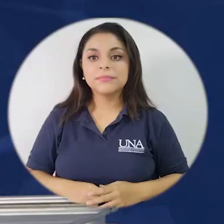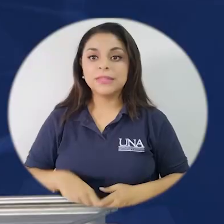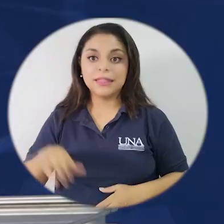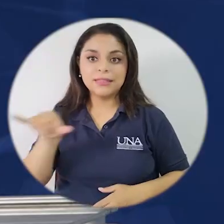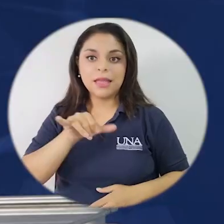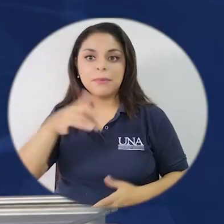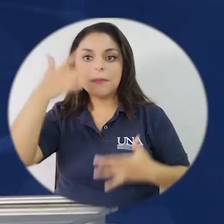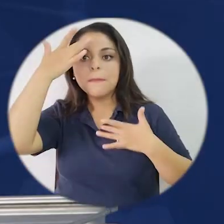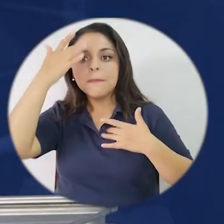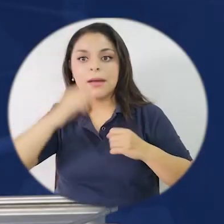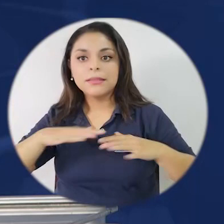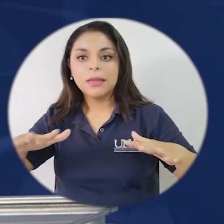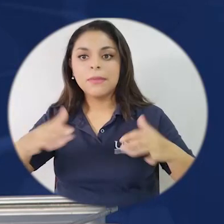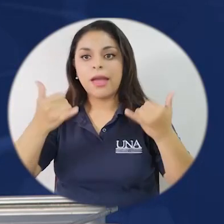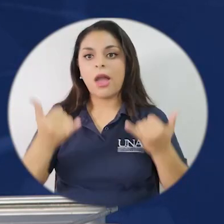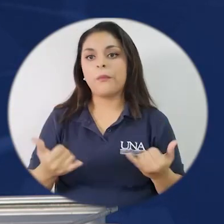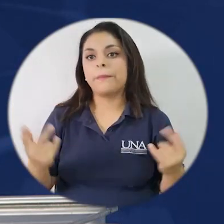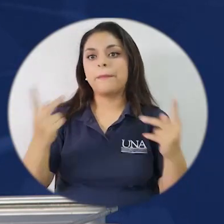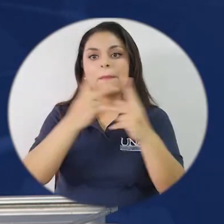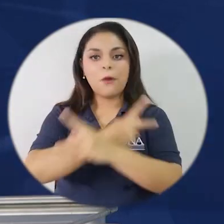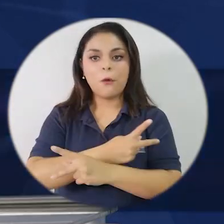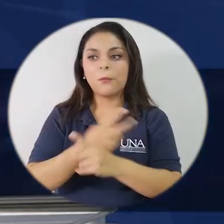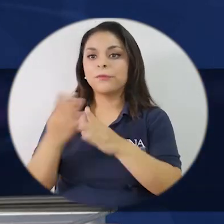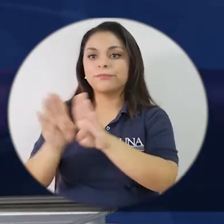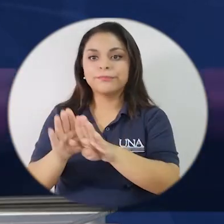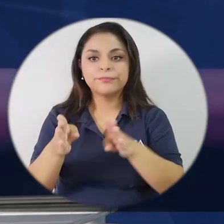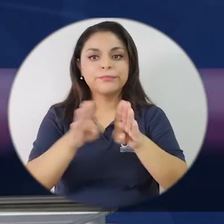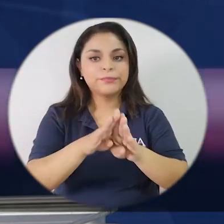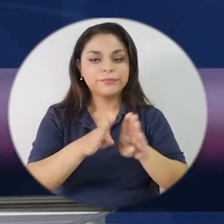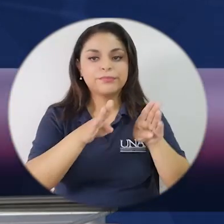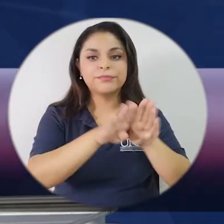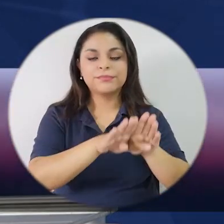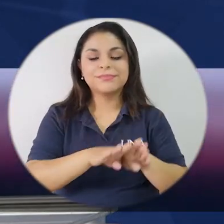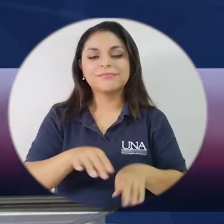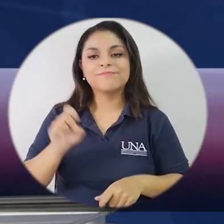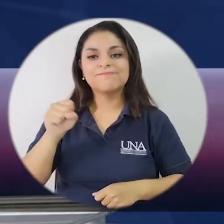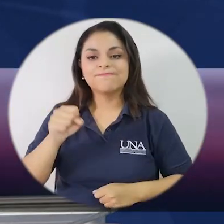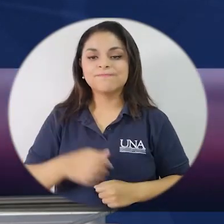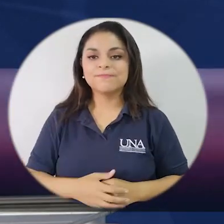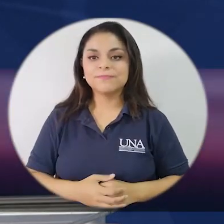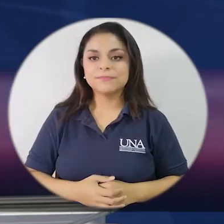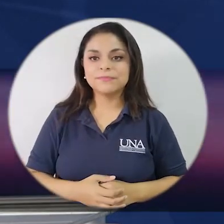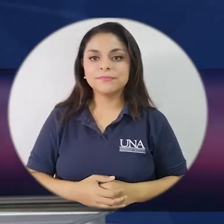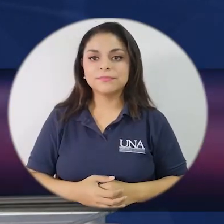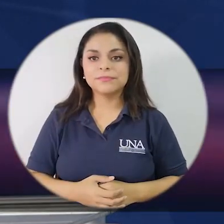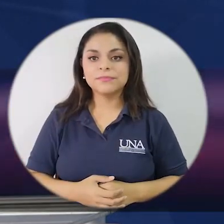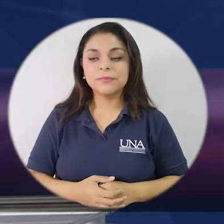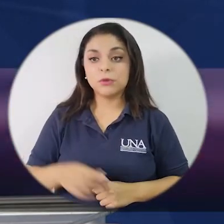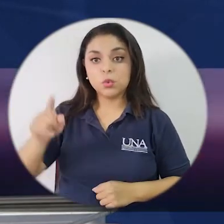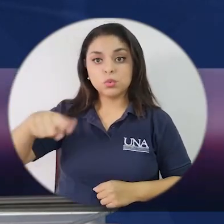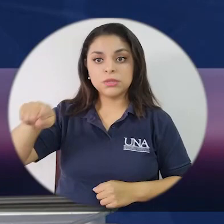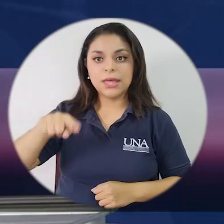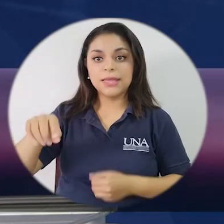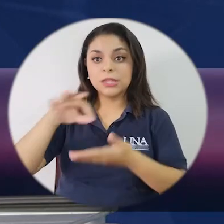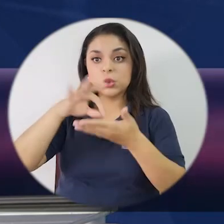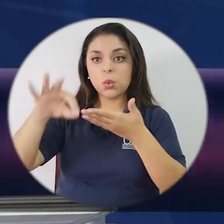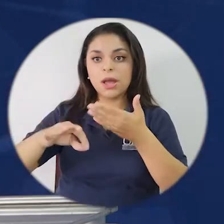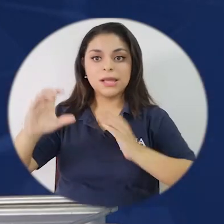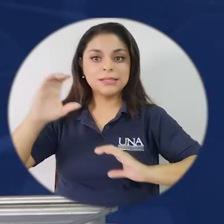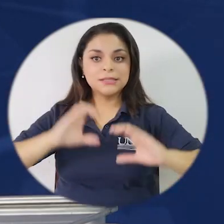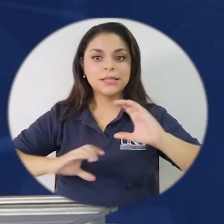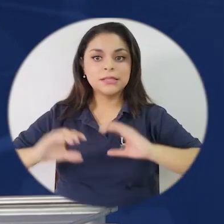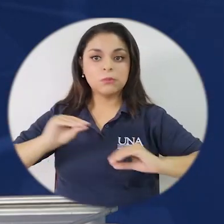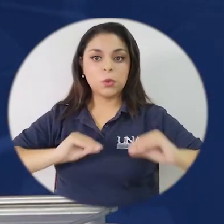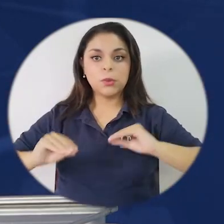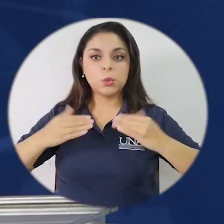pandemia todavía peor porque todo está cerrado. De hecho, ustedes, ¿verdad? Desde la Escuela de Ciencias del Movimiento